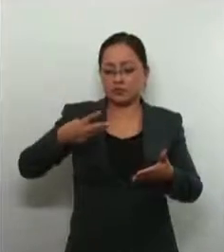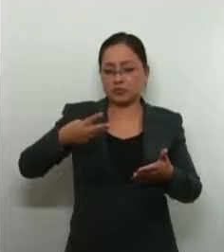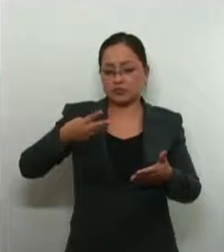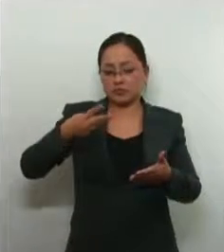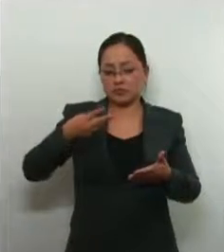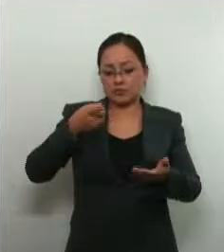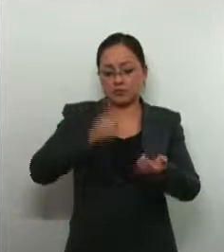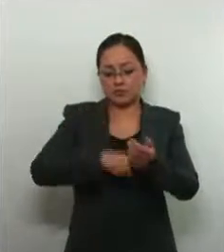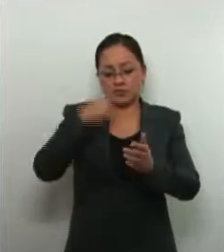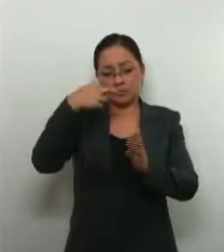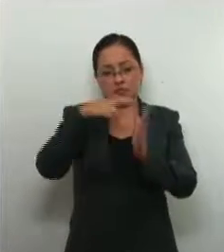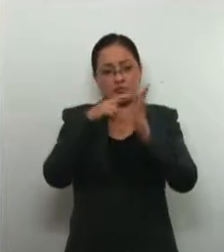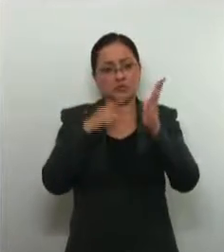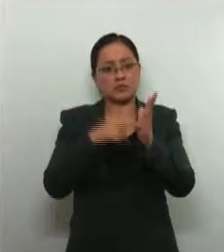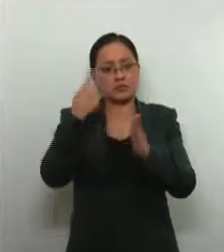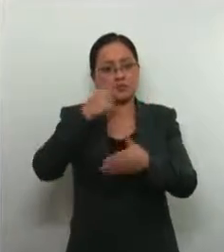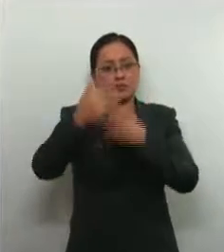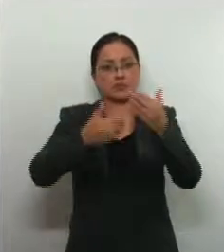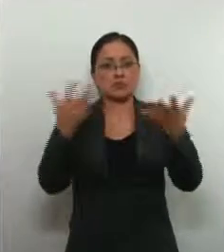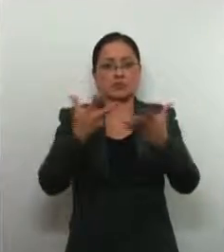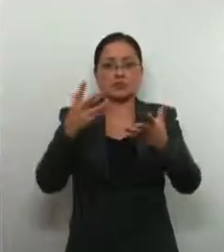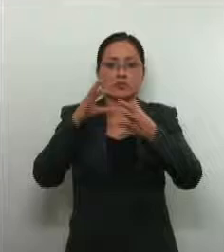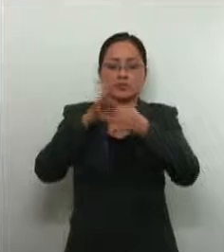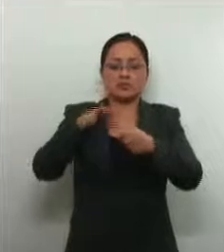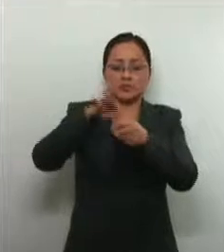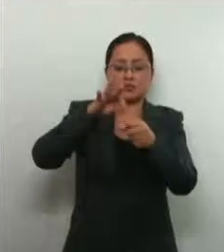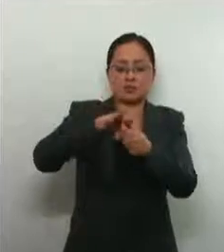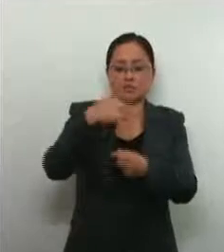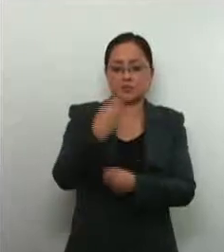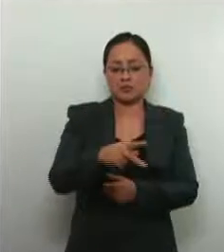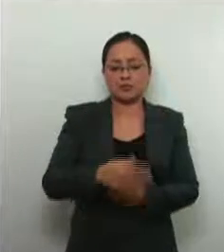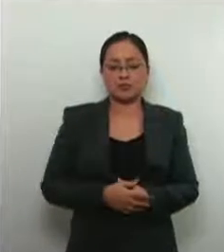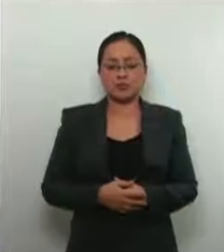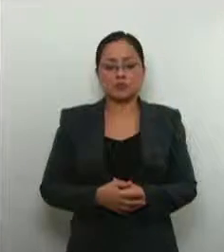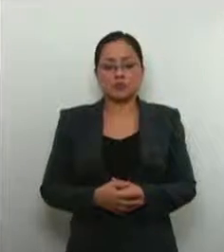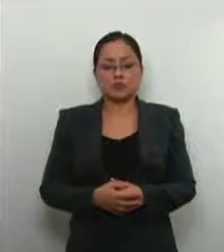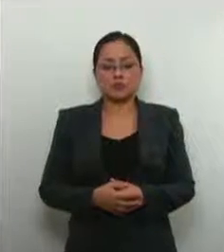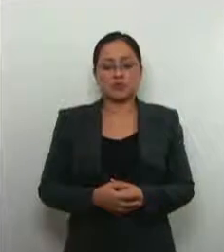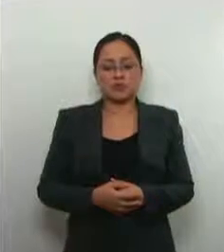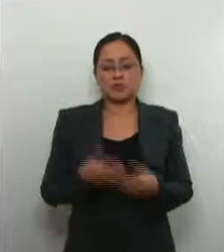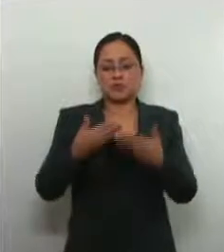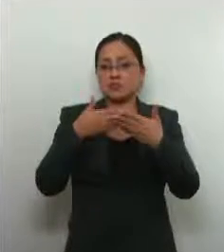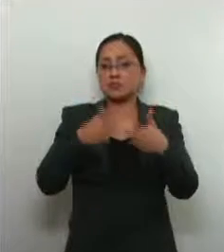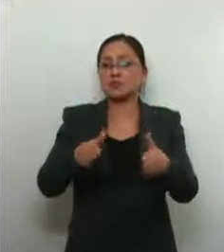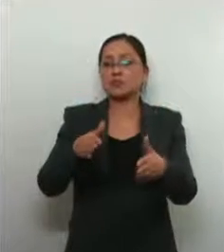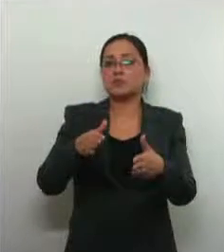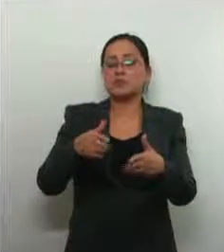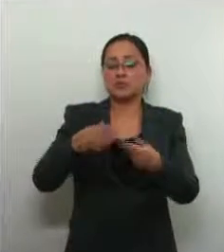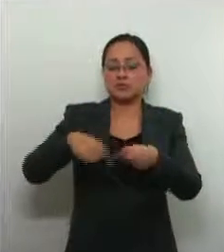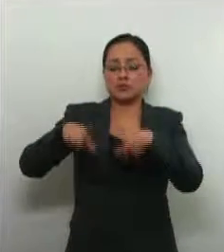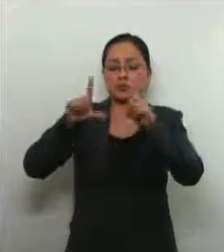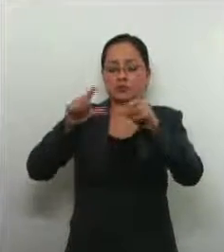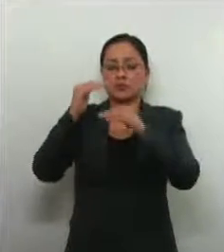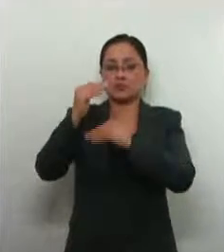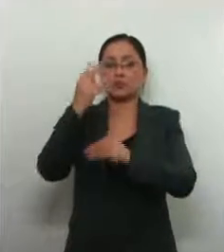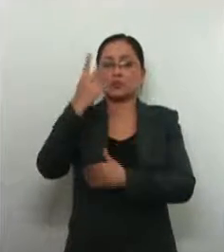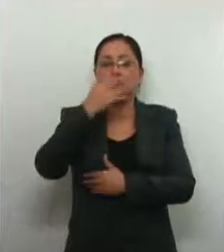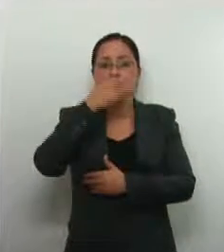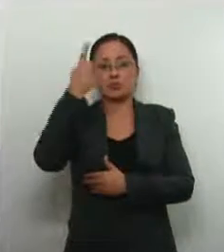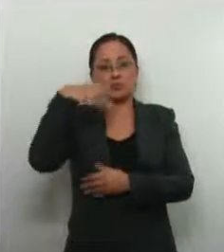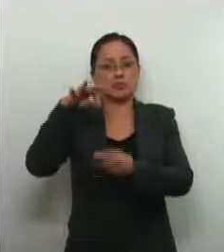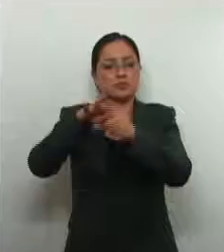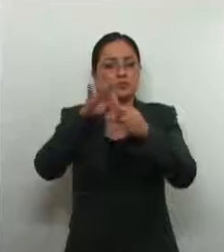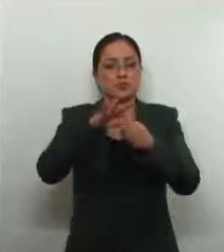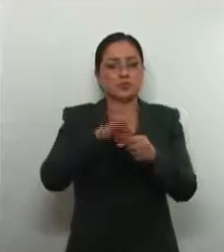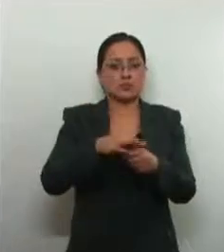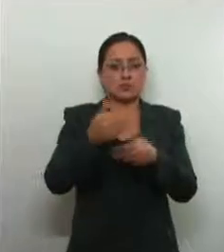3 del reglamento para el gobierno interior. Ábrase el sistema electrónico por 2 minutos para